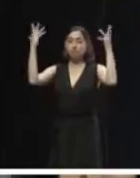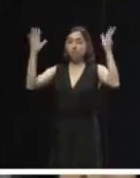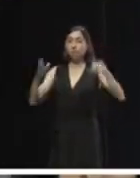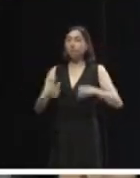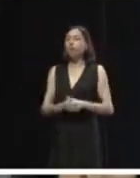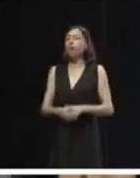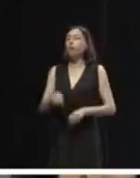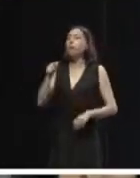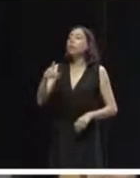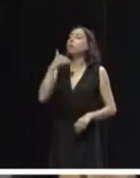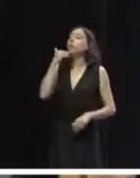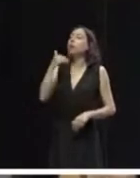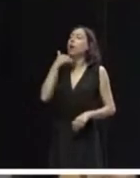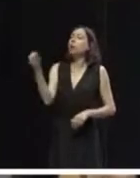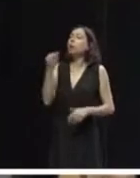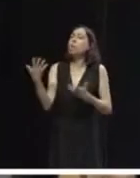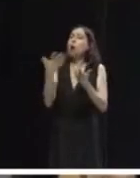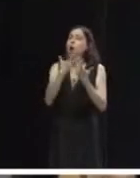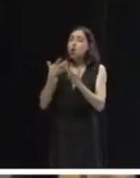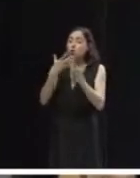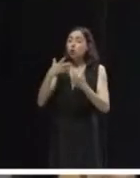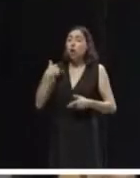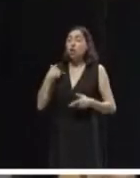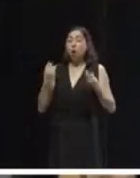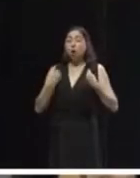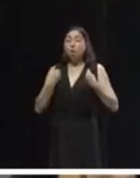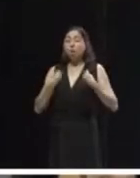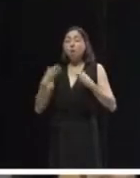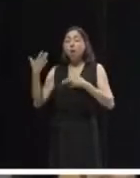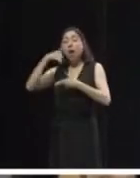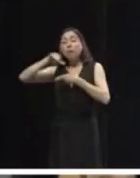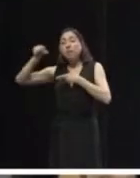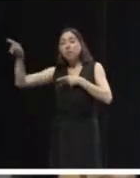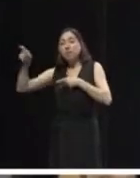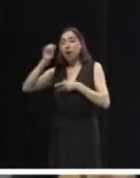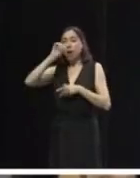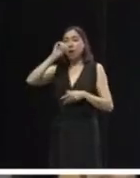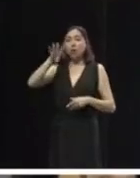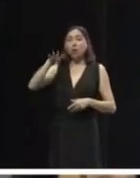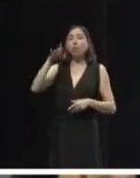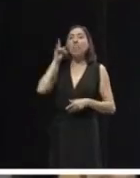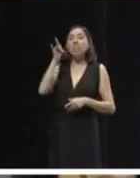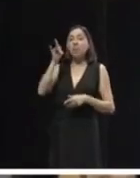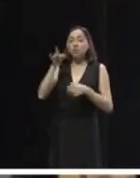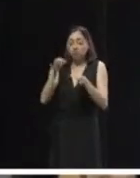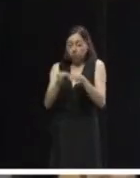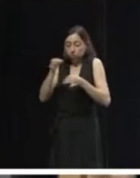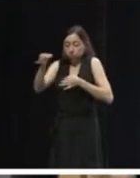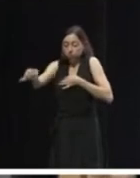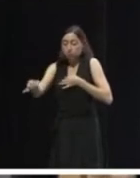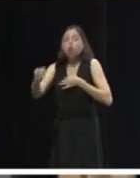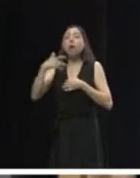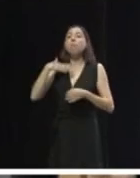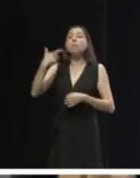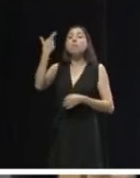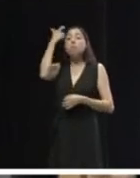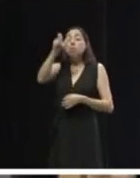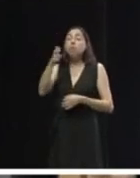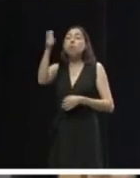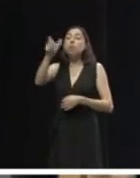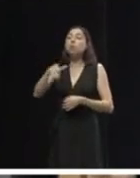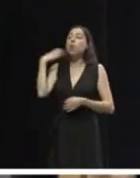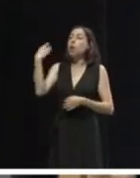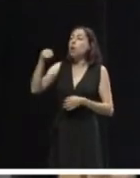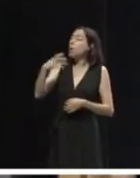es algo que debemos pelear. Yo vivo en Almensilla, a 14 kilómetros de Sevilla, y en mi pueblo una persona joven no puede